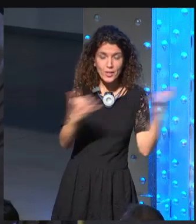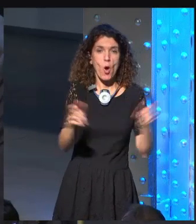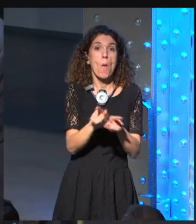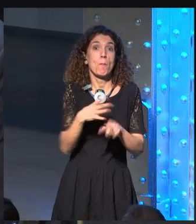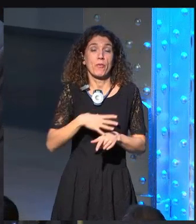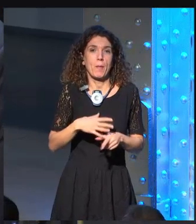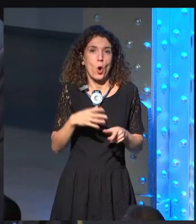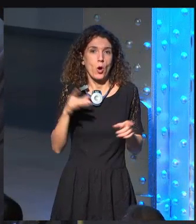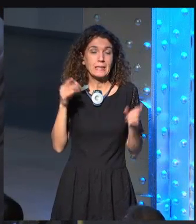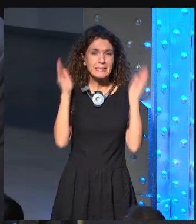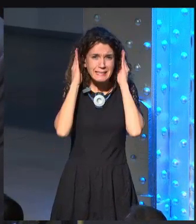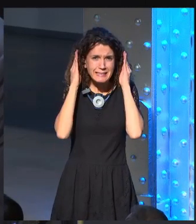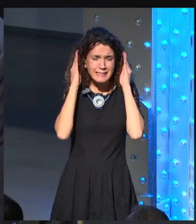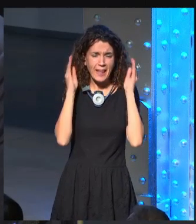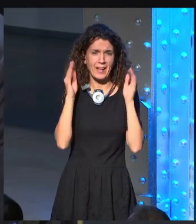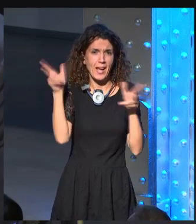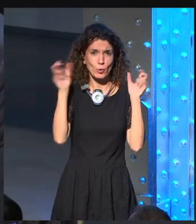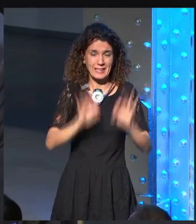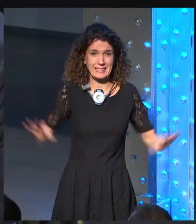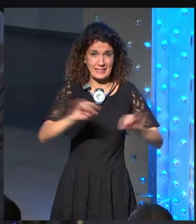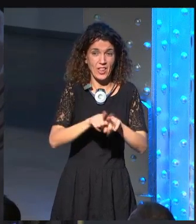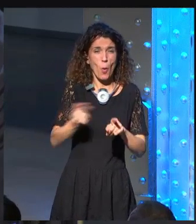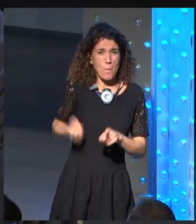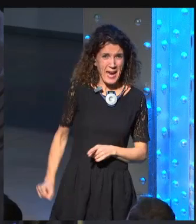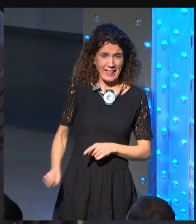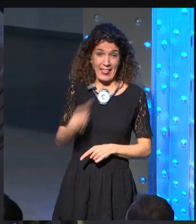los oídos. Mierda, digo.